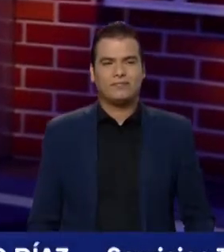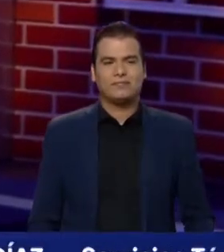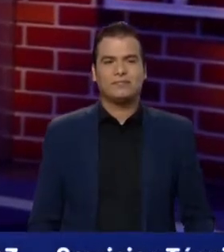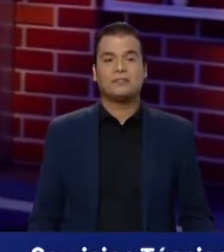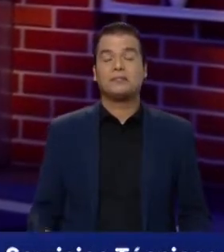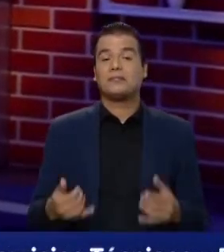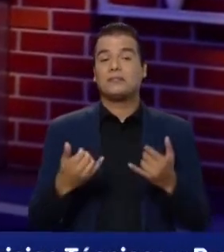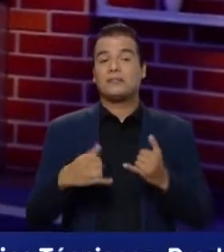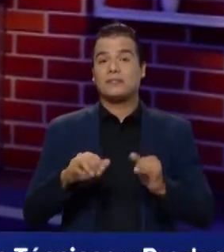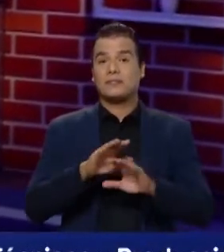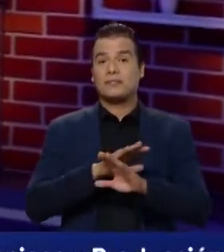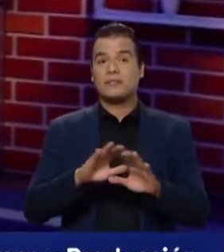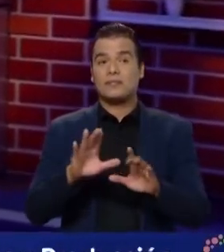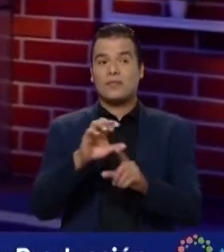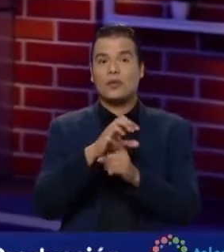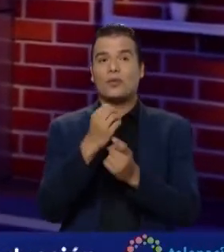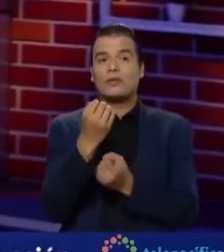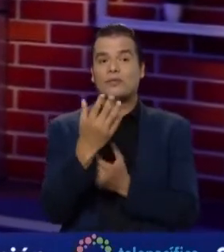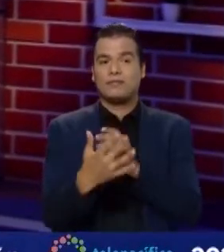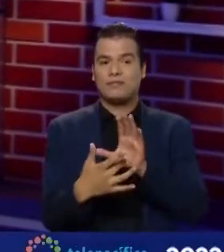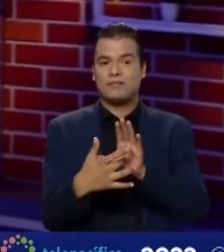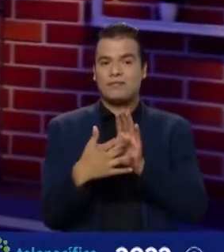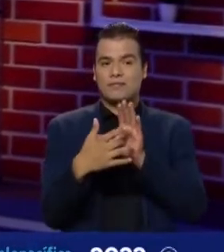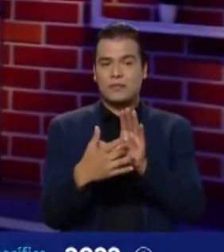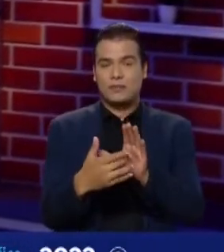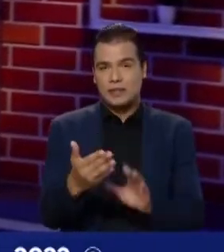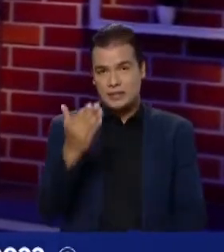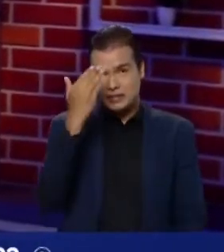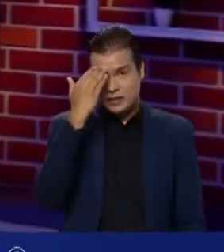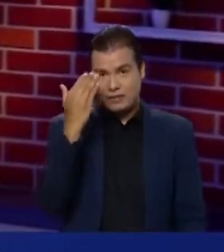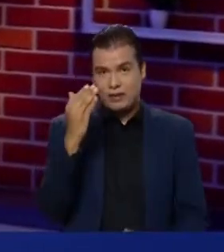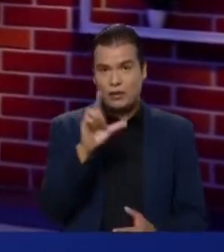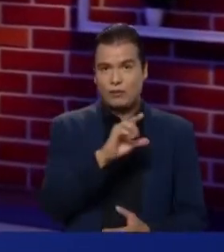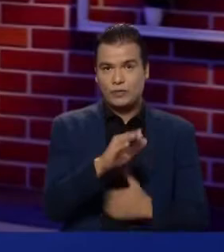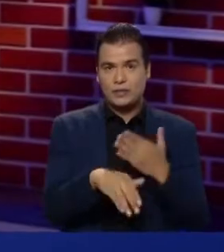Y hasta aquí las noticias de la cultura y el entretenimiento, pero recuerden que